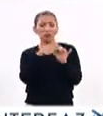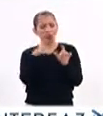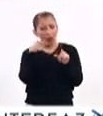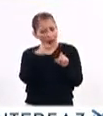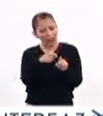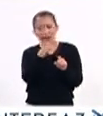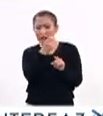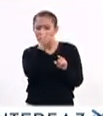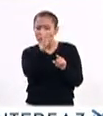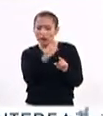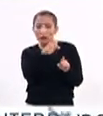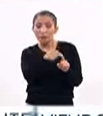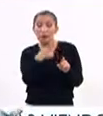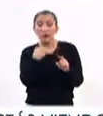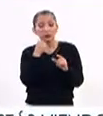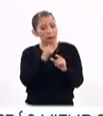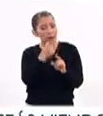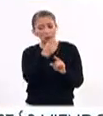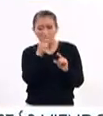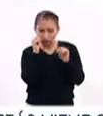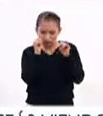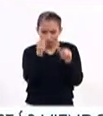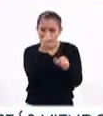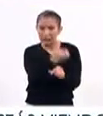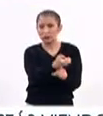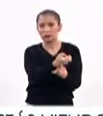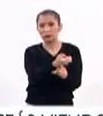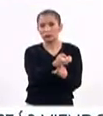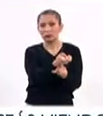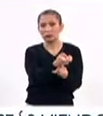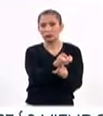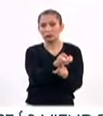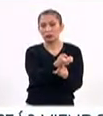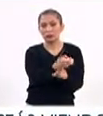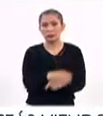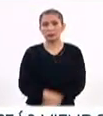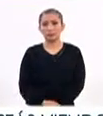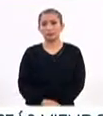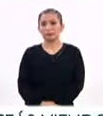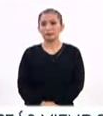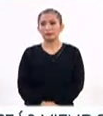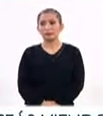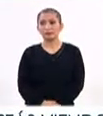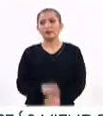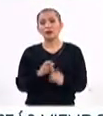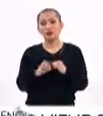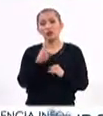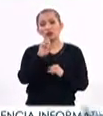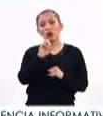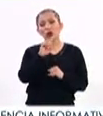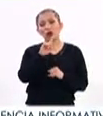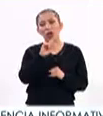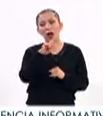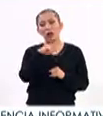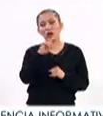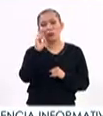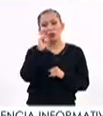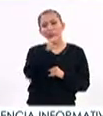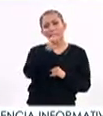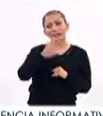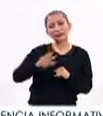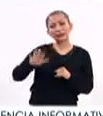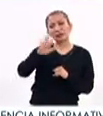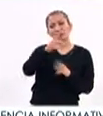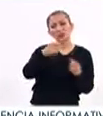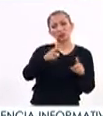voy a dedicar 100% a esto y voy a estar 100% concentrado en esto. Claro. Finalmente, Rolando, ¿cómo ves el panorama